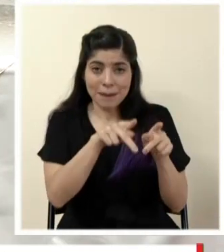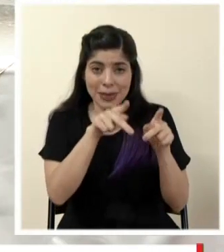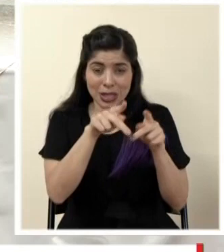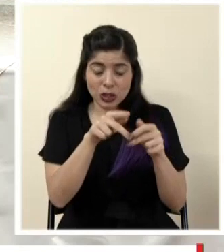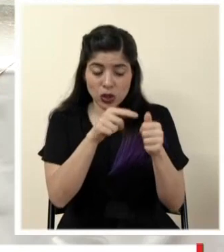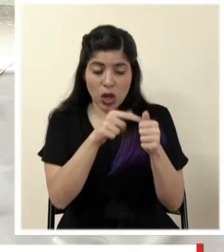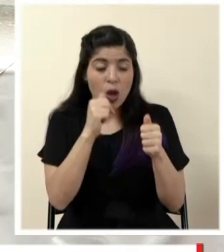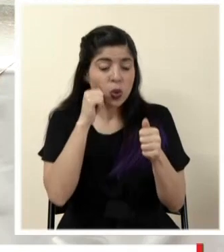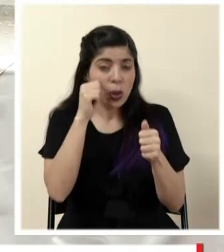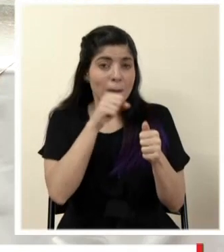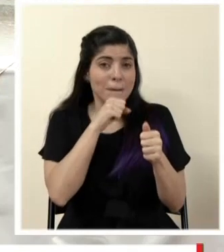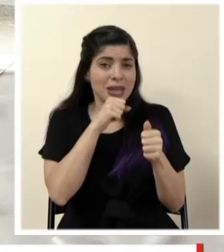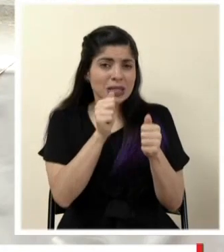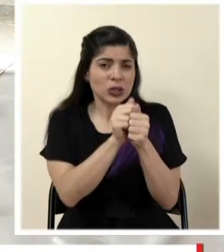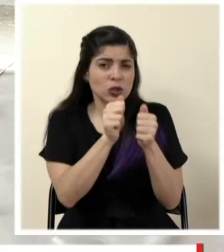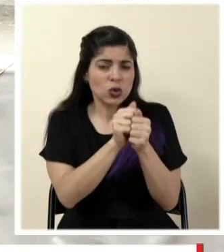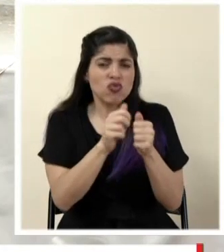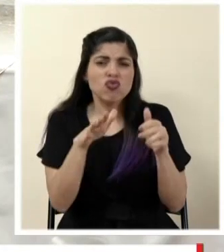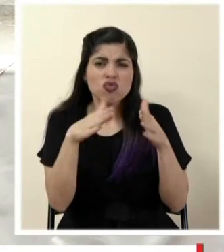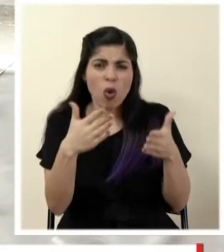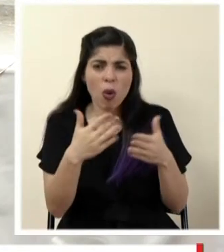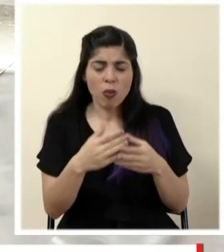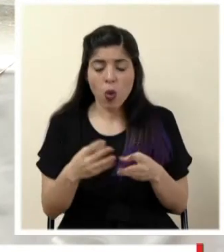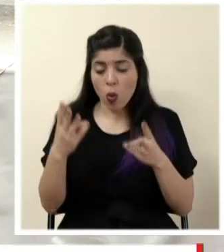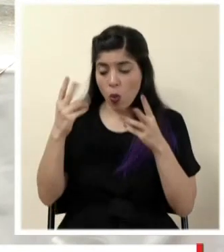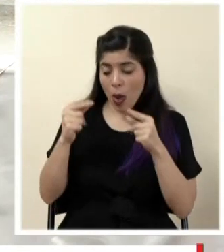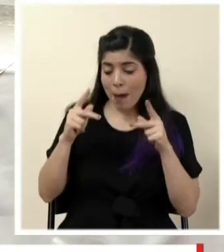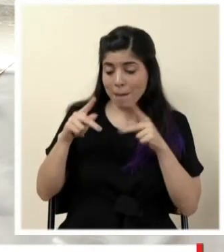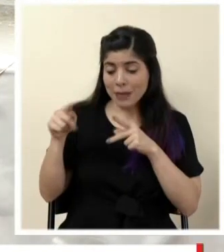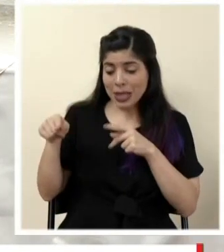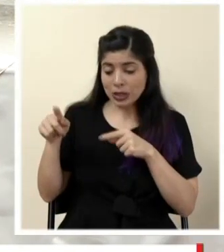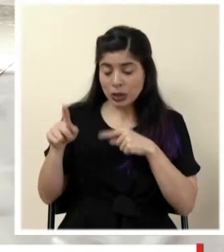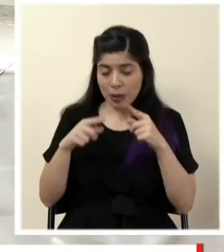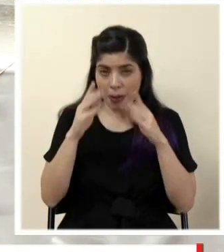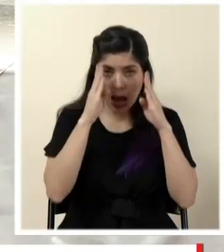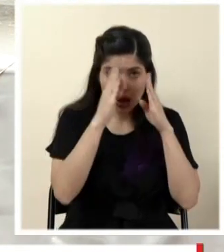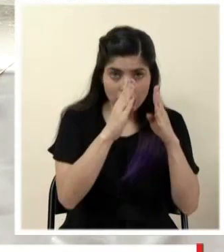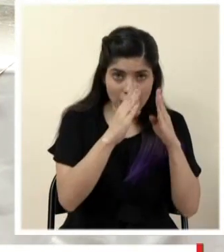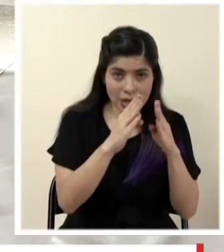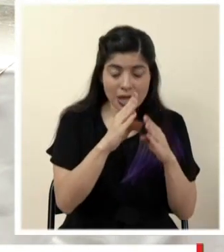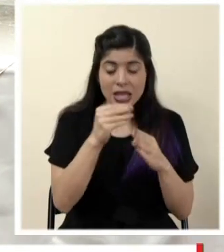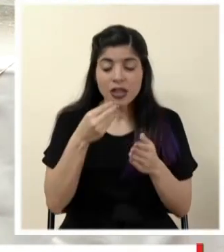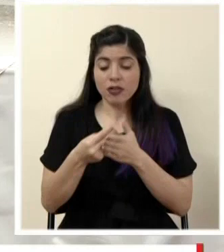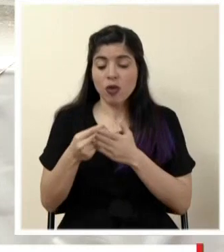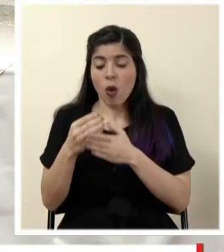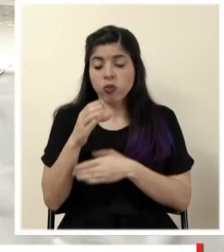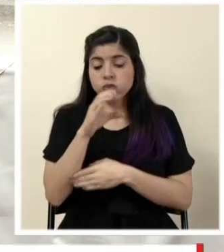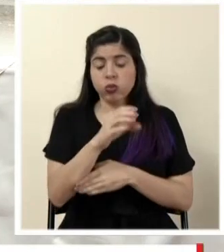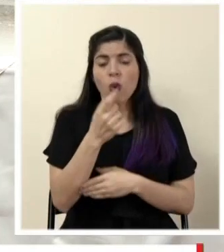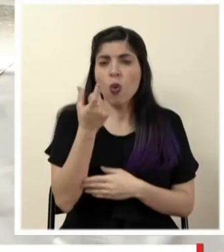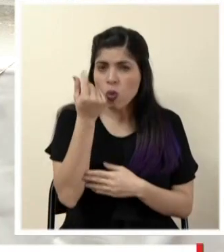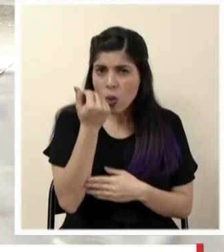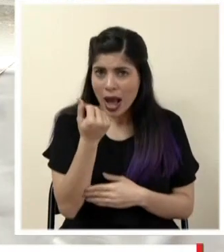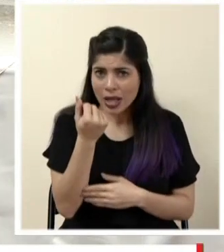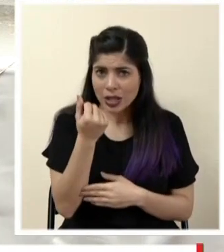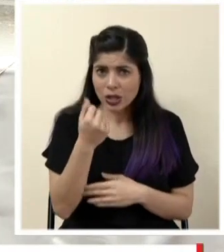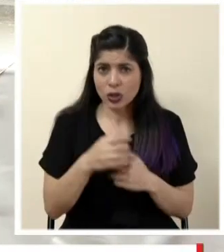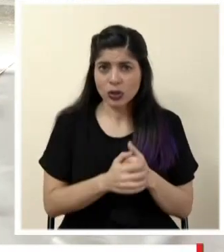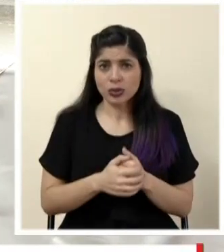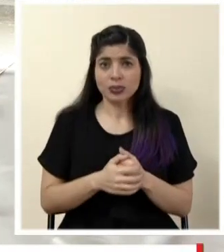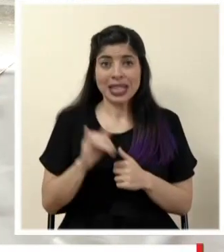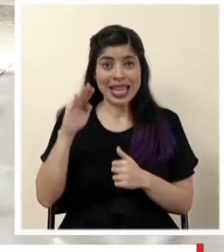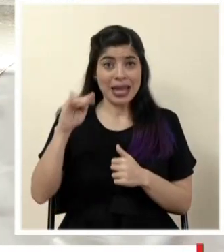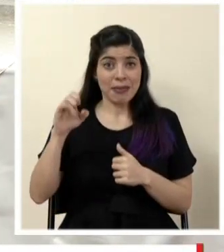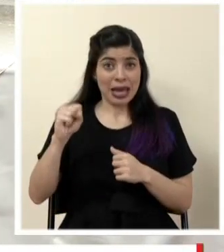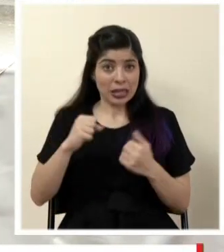población adulta mayor, a cuántas personas tendrá el alcance y cuánto es la inversión que eso representa y si es el IMA el que asume